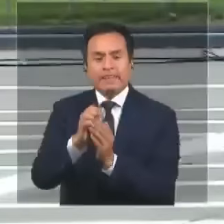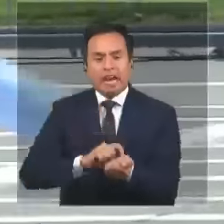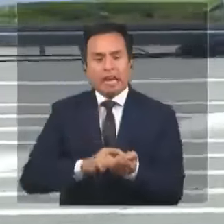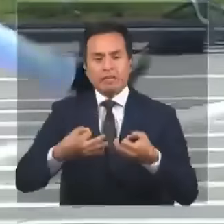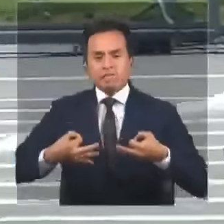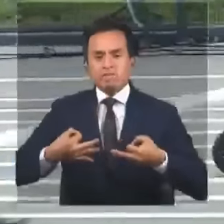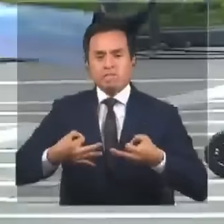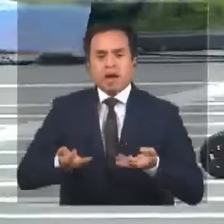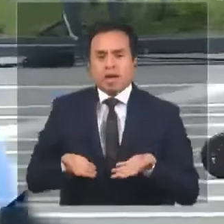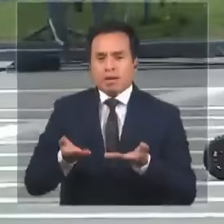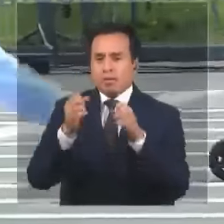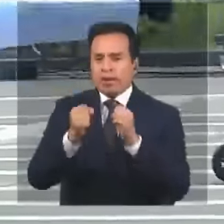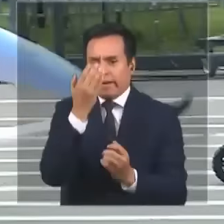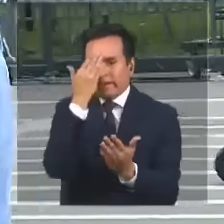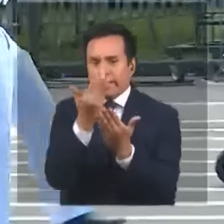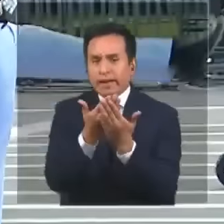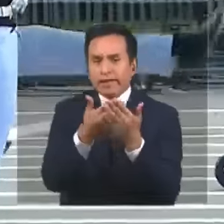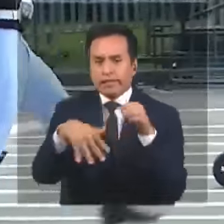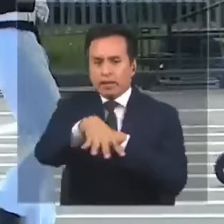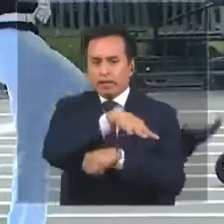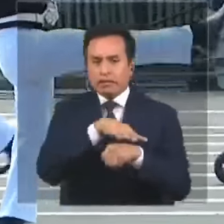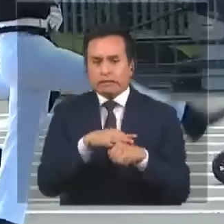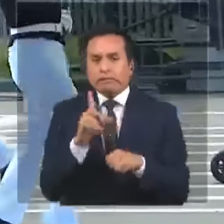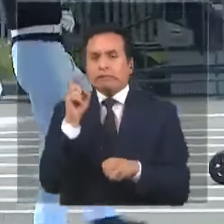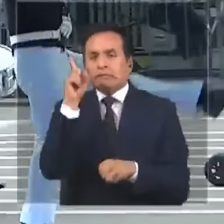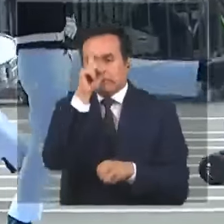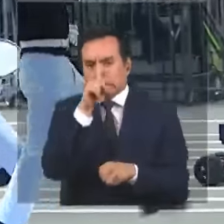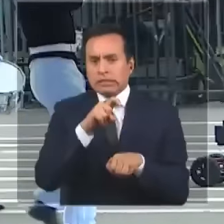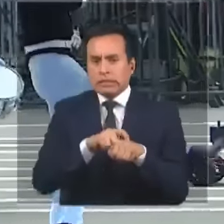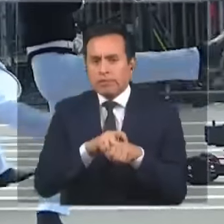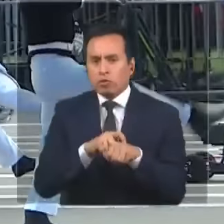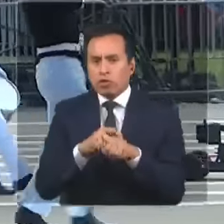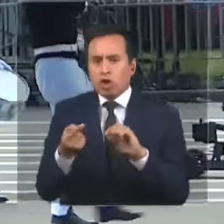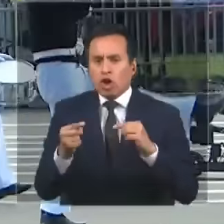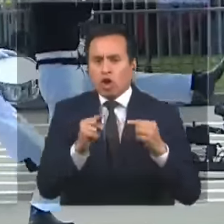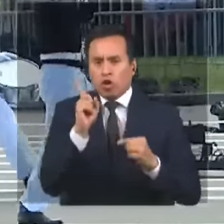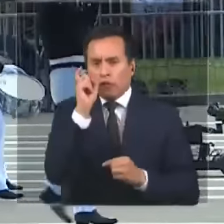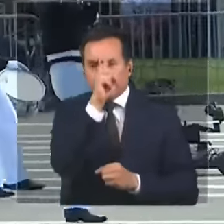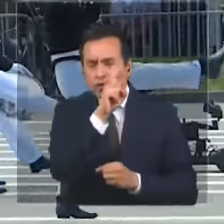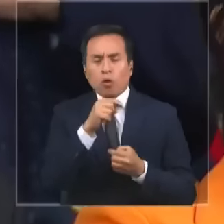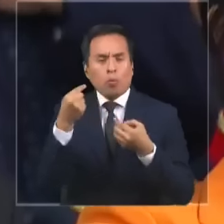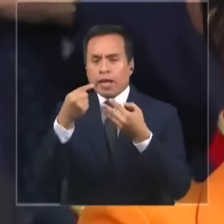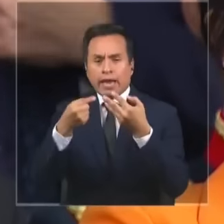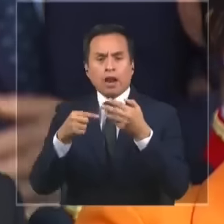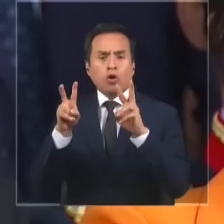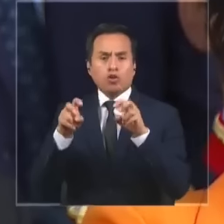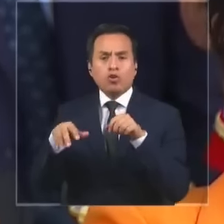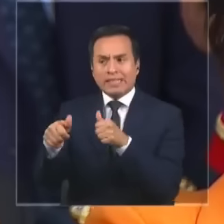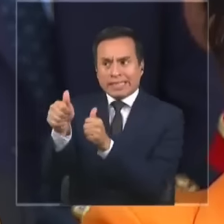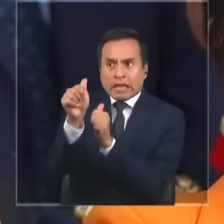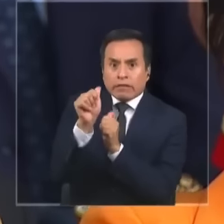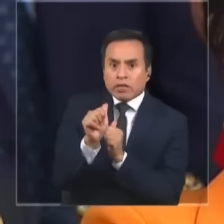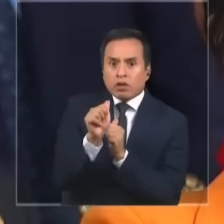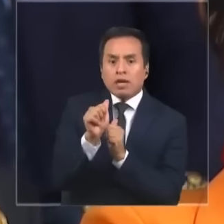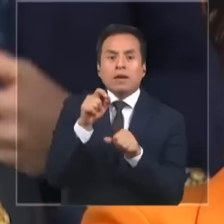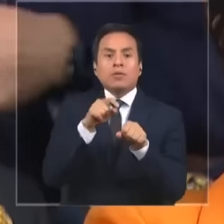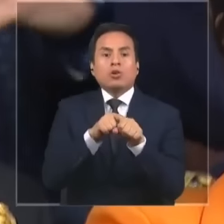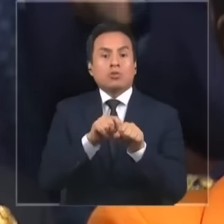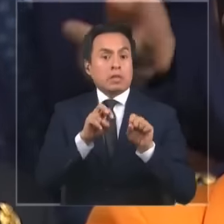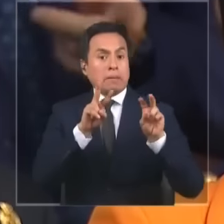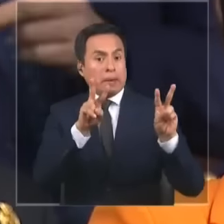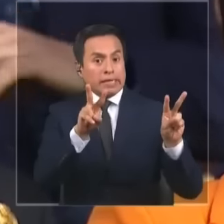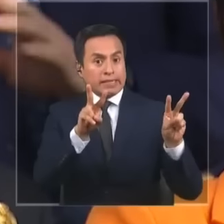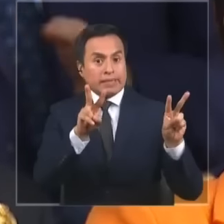carácter, capaces de enfrentar situaciones extremas durante tiempos de conflicto y cualquier otro desafío en periodos de